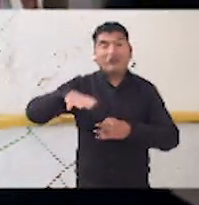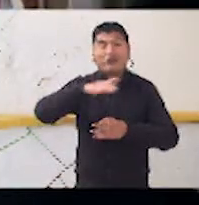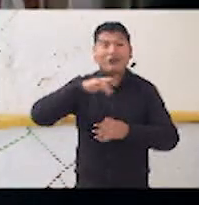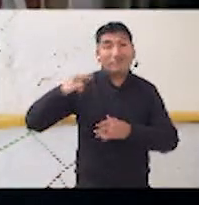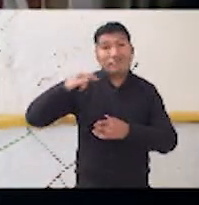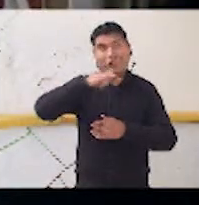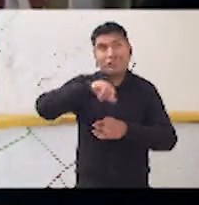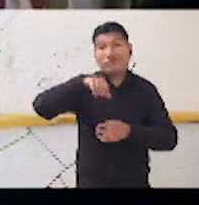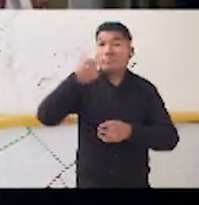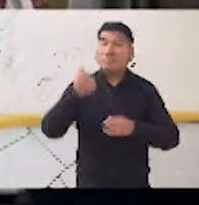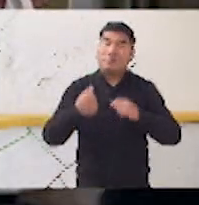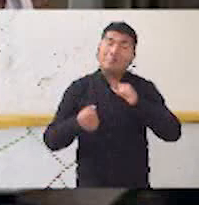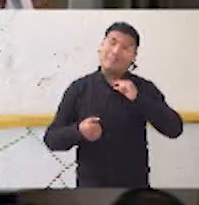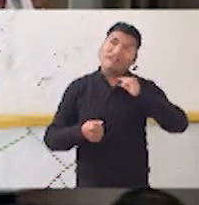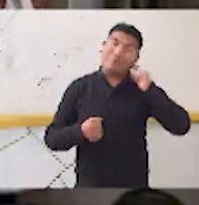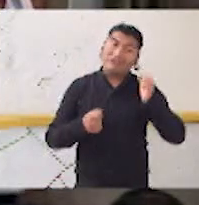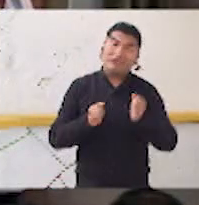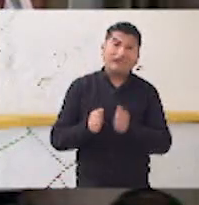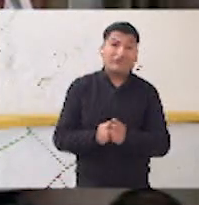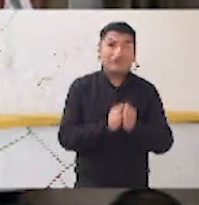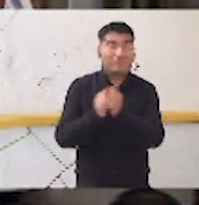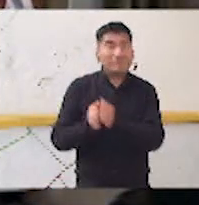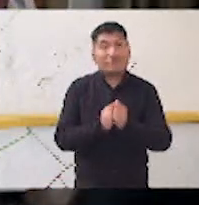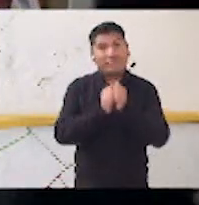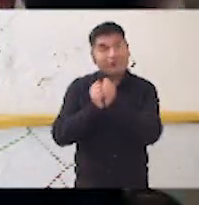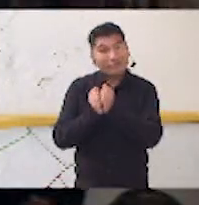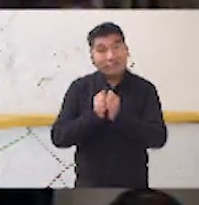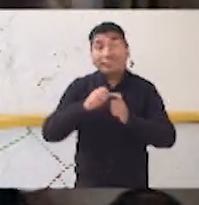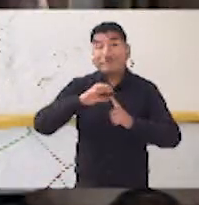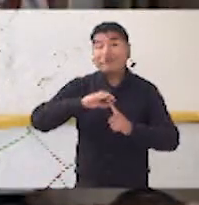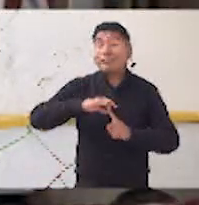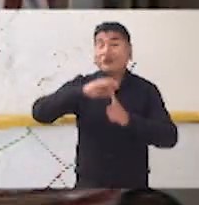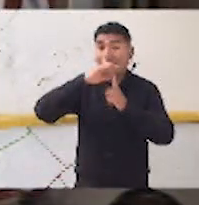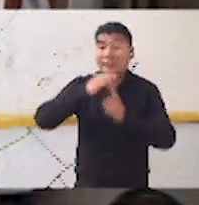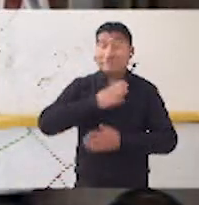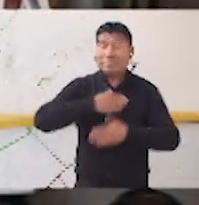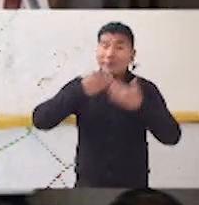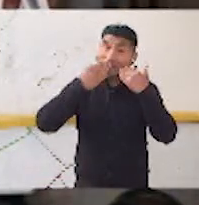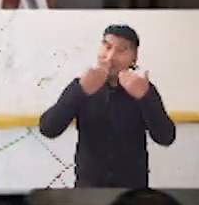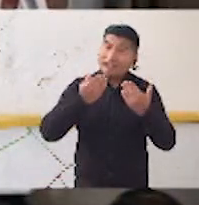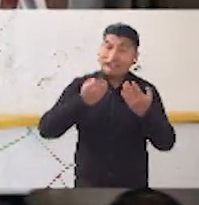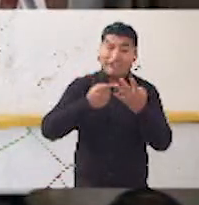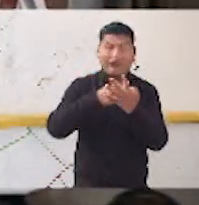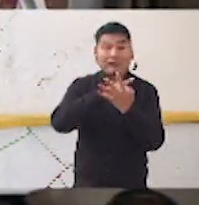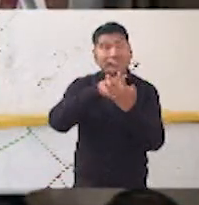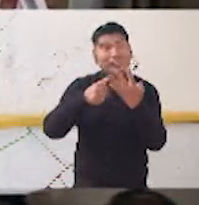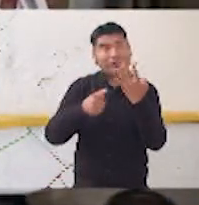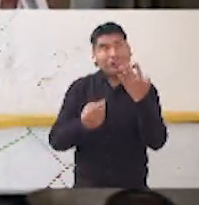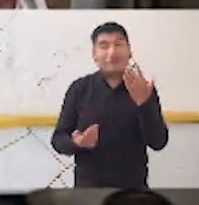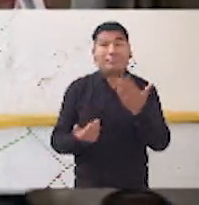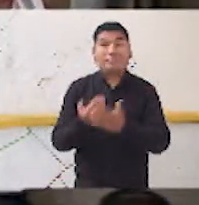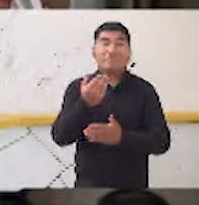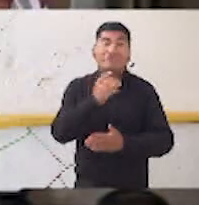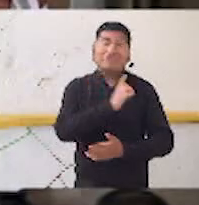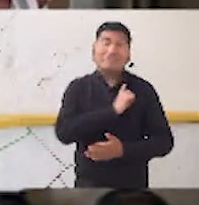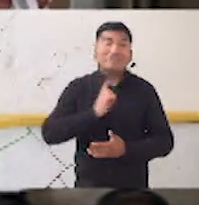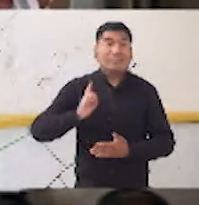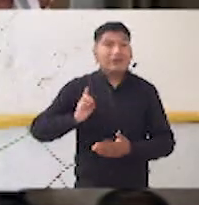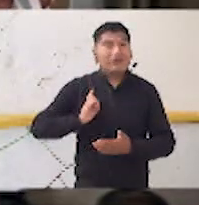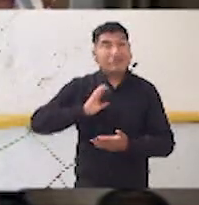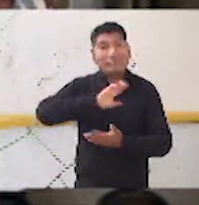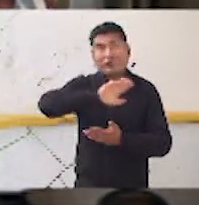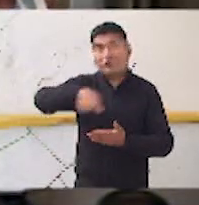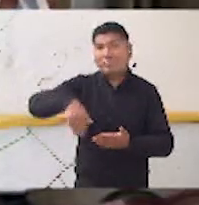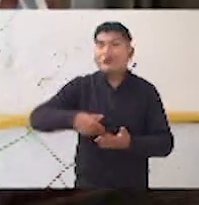otros sacerdotes que también acompañan. En especial damos gracias por estos 4 nuevos diáconos, por